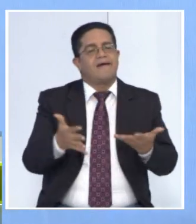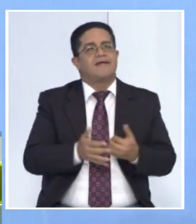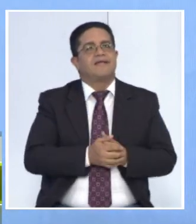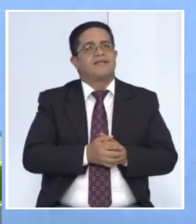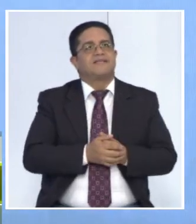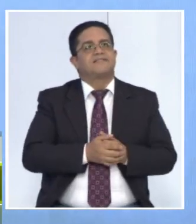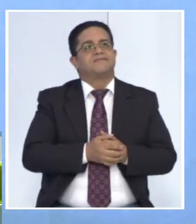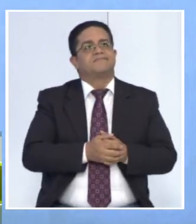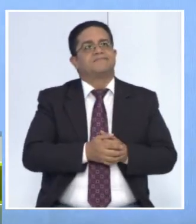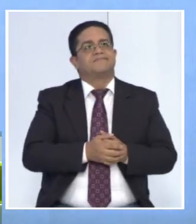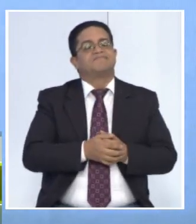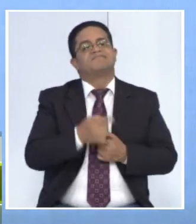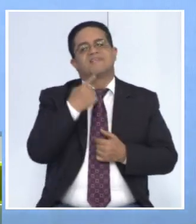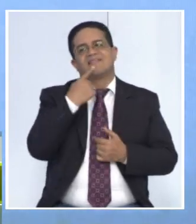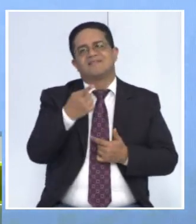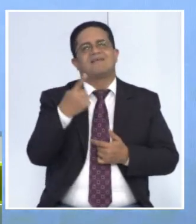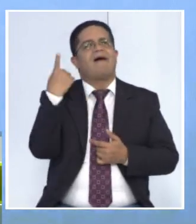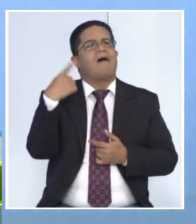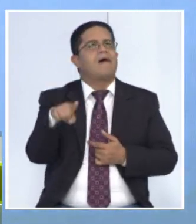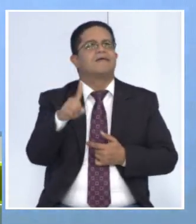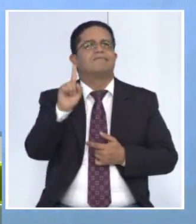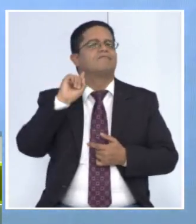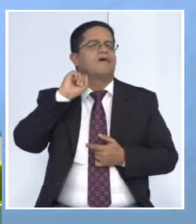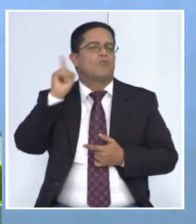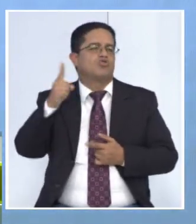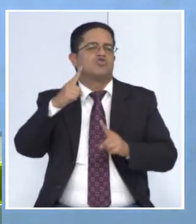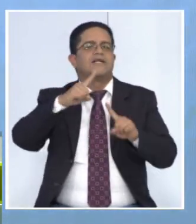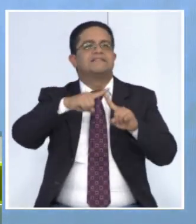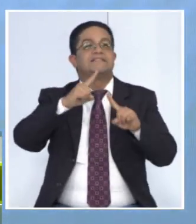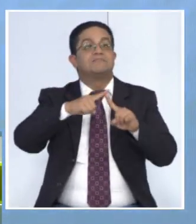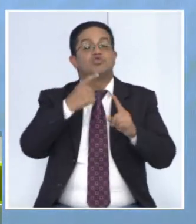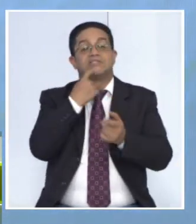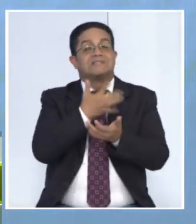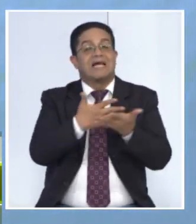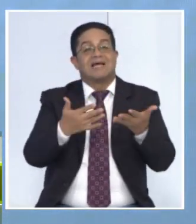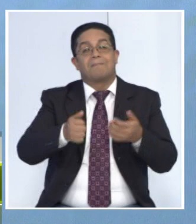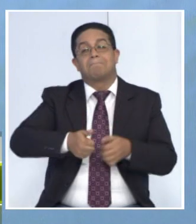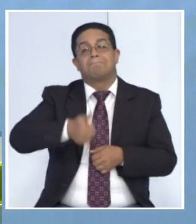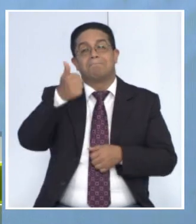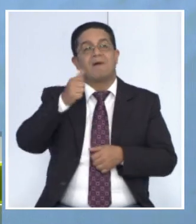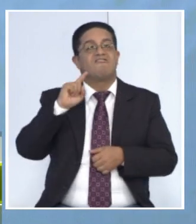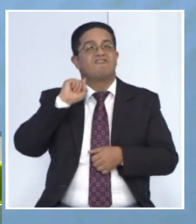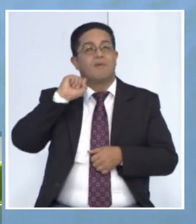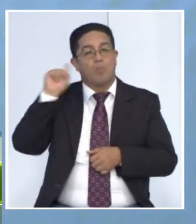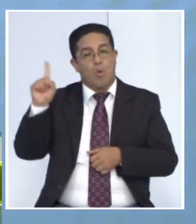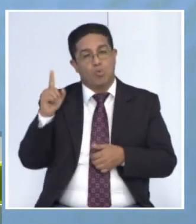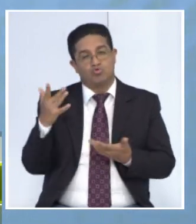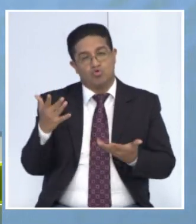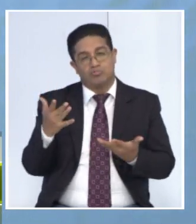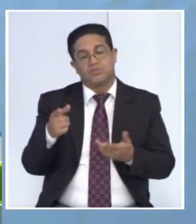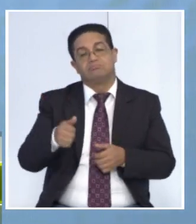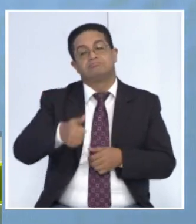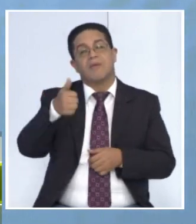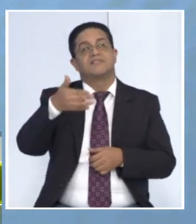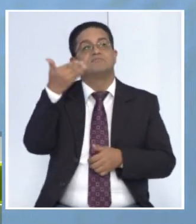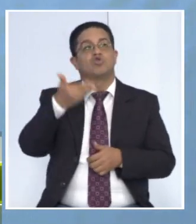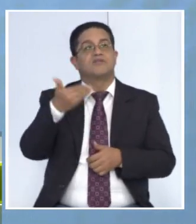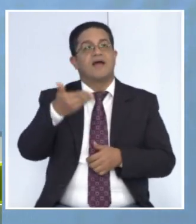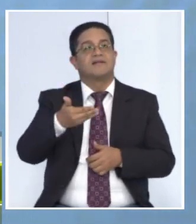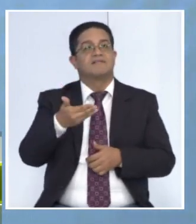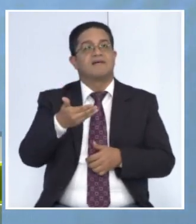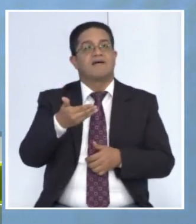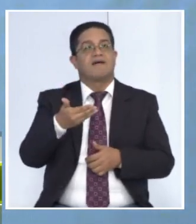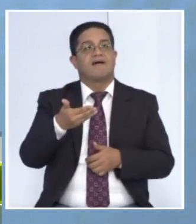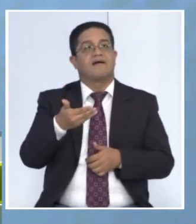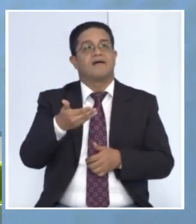habla de los más universales. El tipo de sangre más universal y más importante es el que